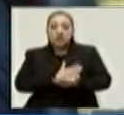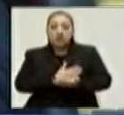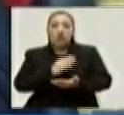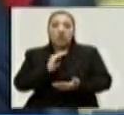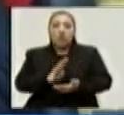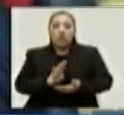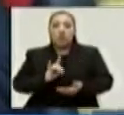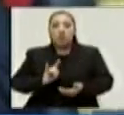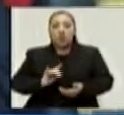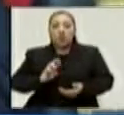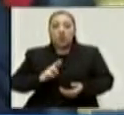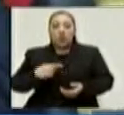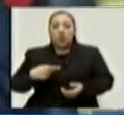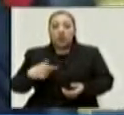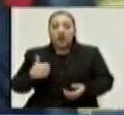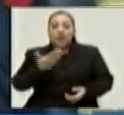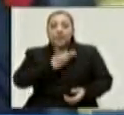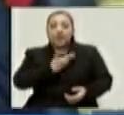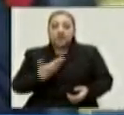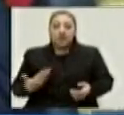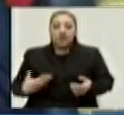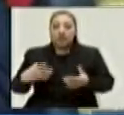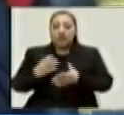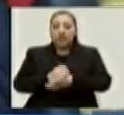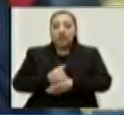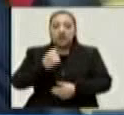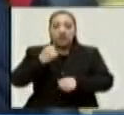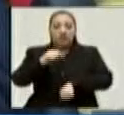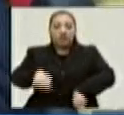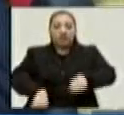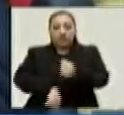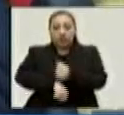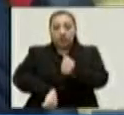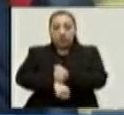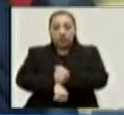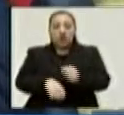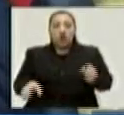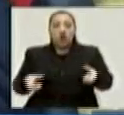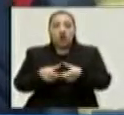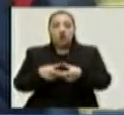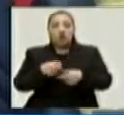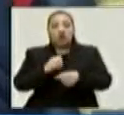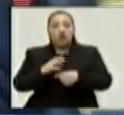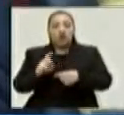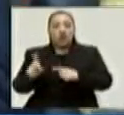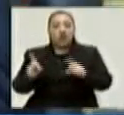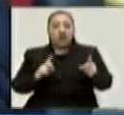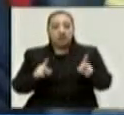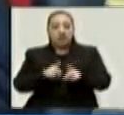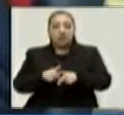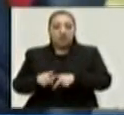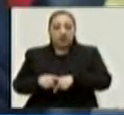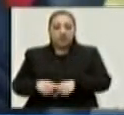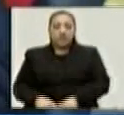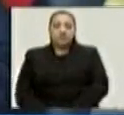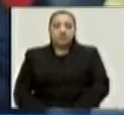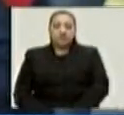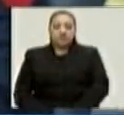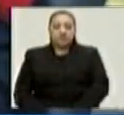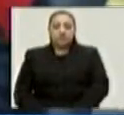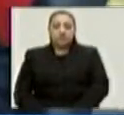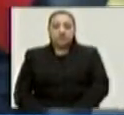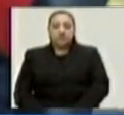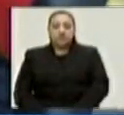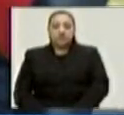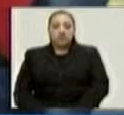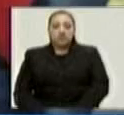Burga, presidente de la Federación, y a su Consejo Directivo integrado por los señores Luis Duarte Plasta, Freddy